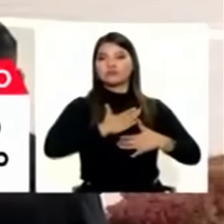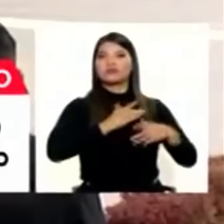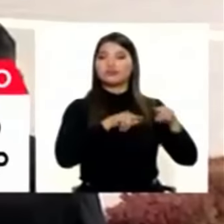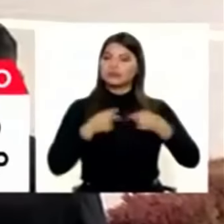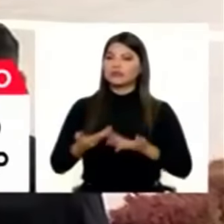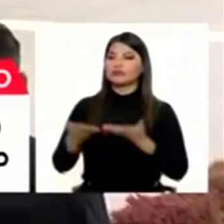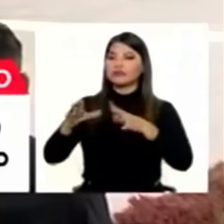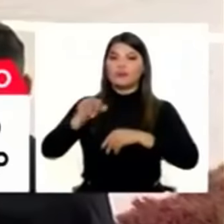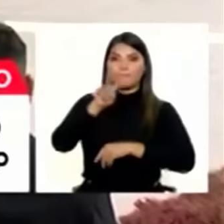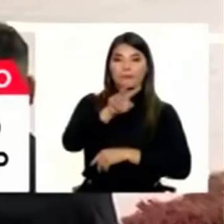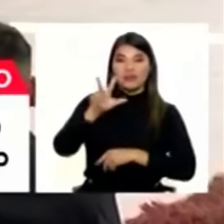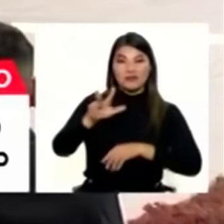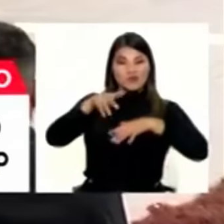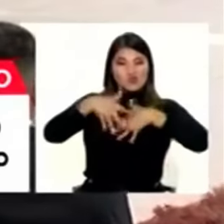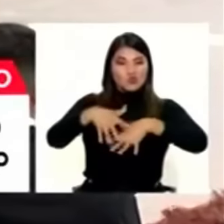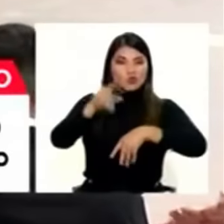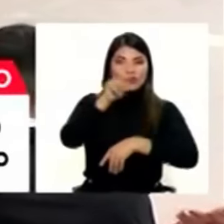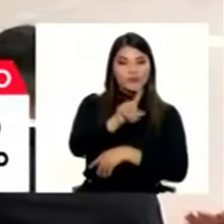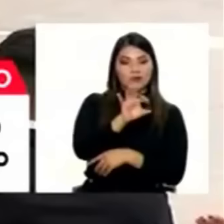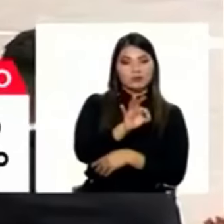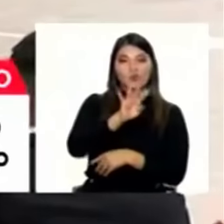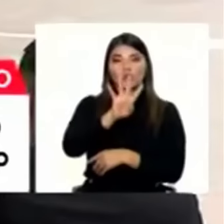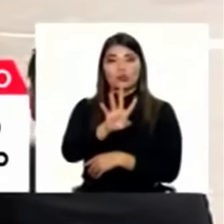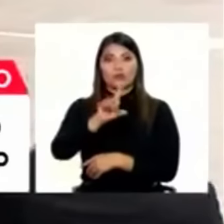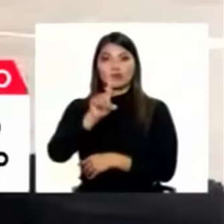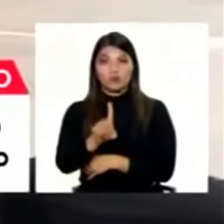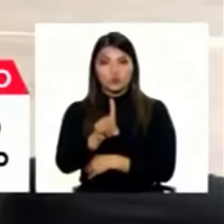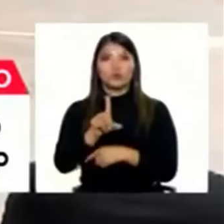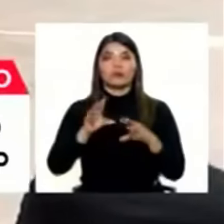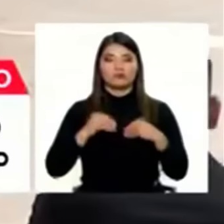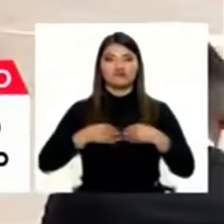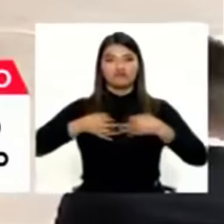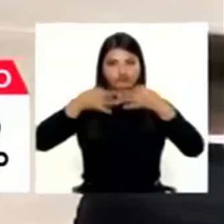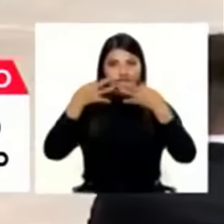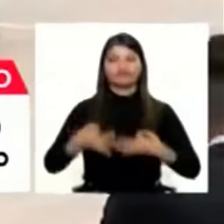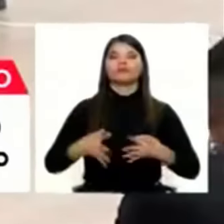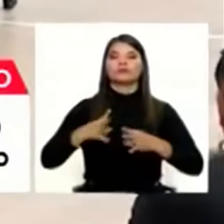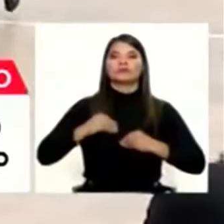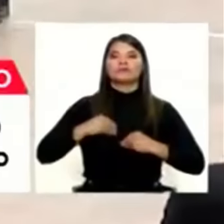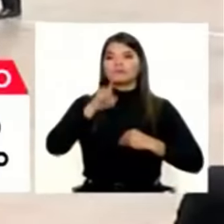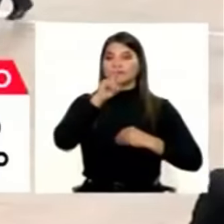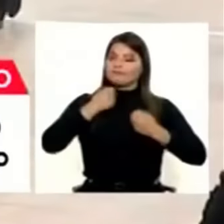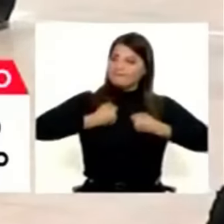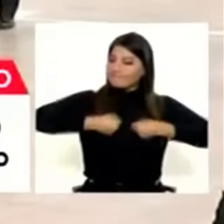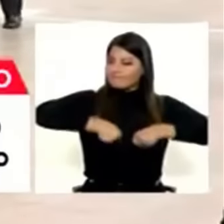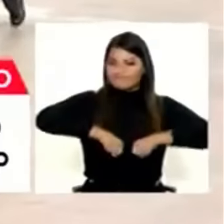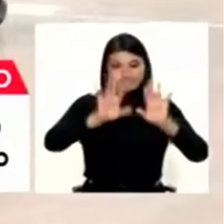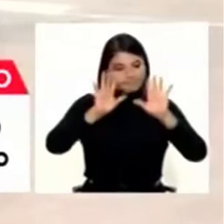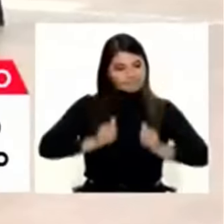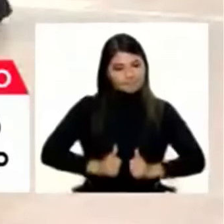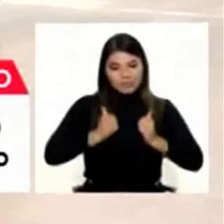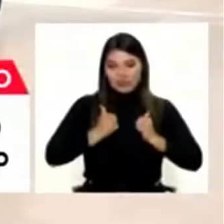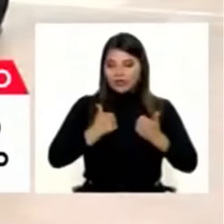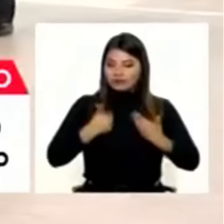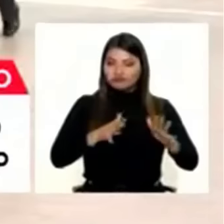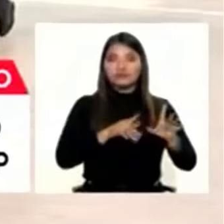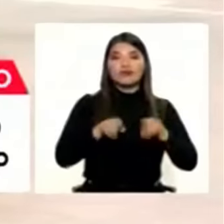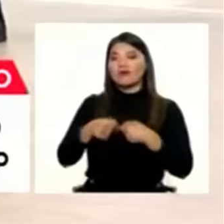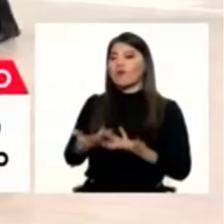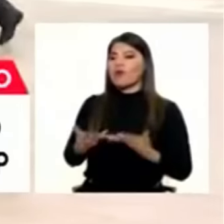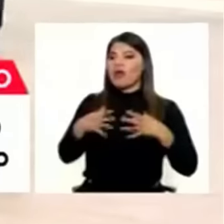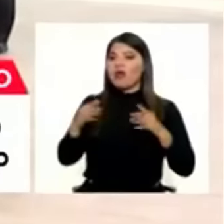Quiñones, el 23 de julio de 1941, tomó la decisión de sacrificar su vida